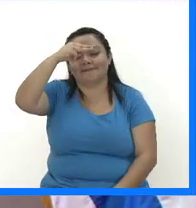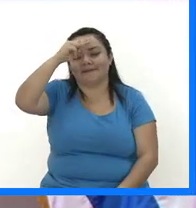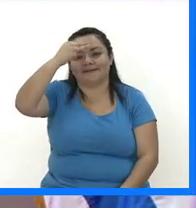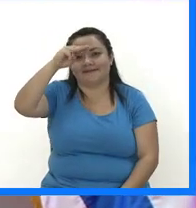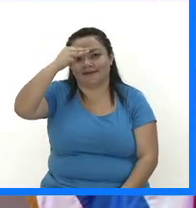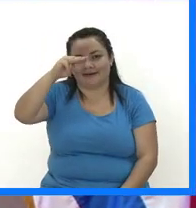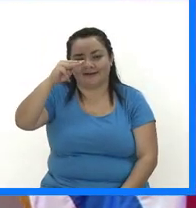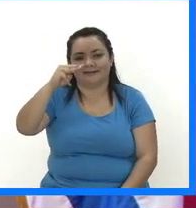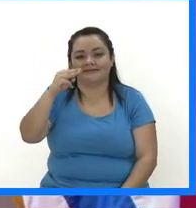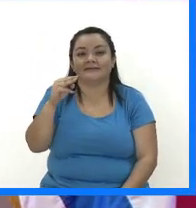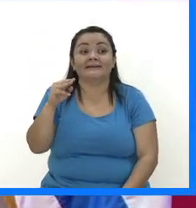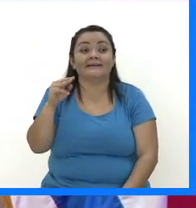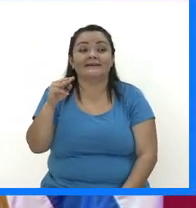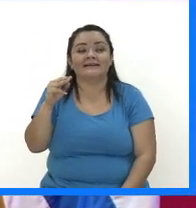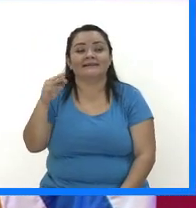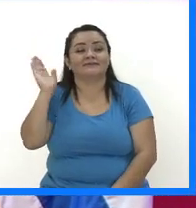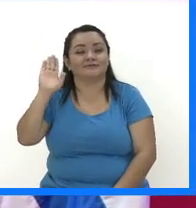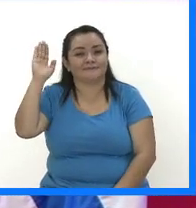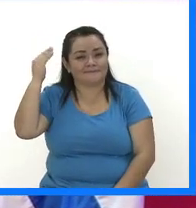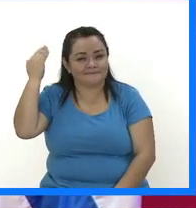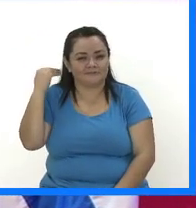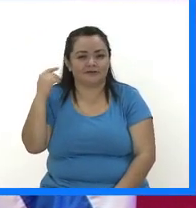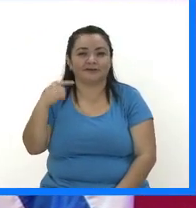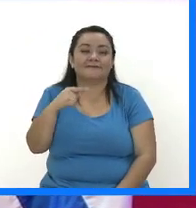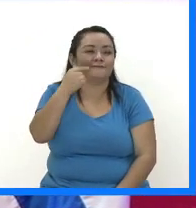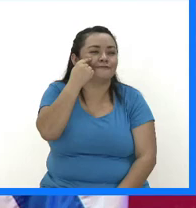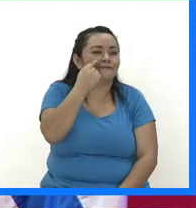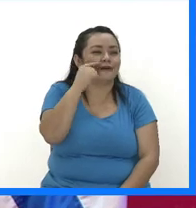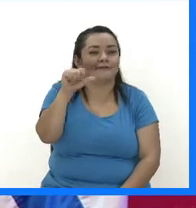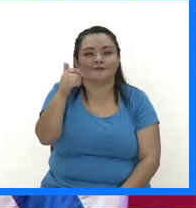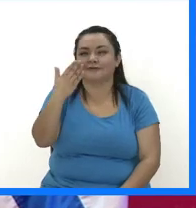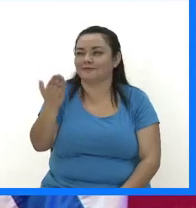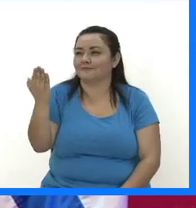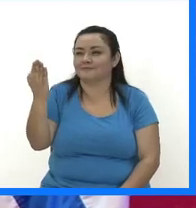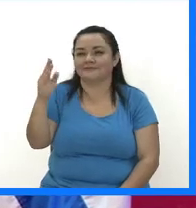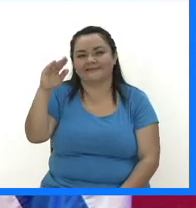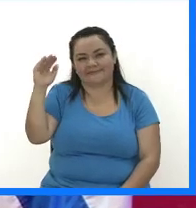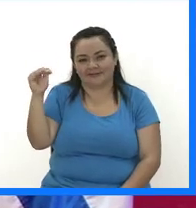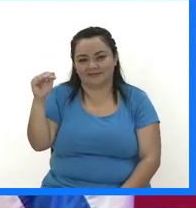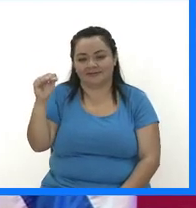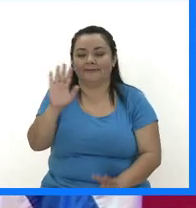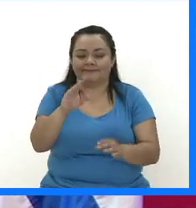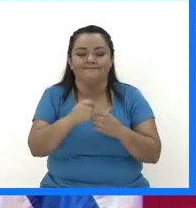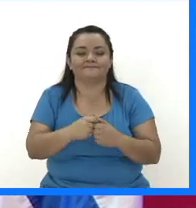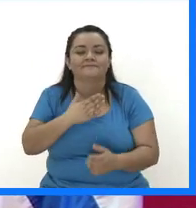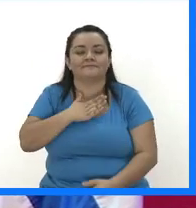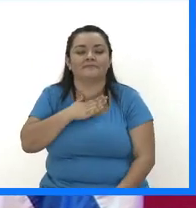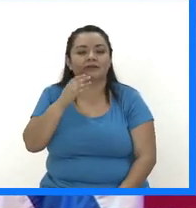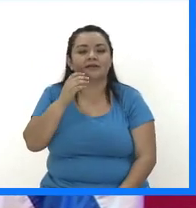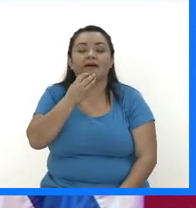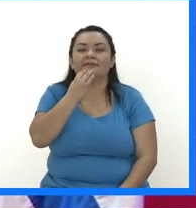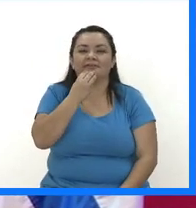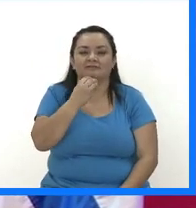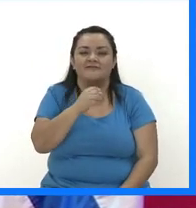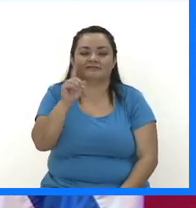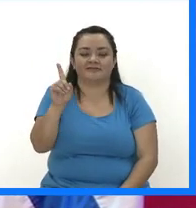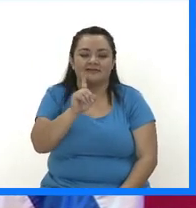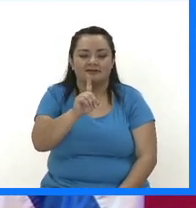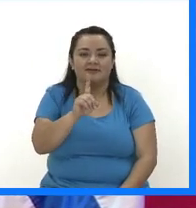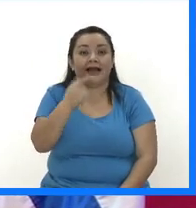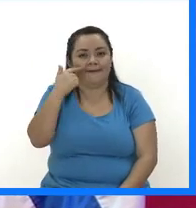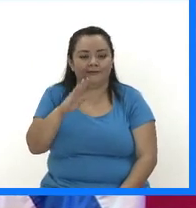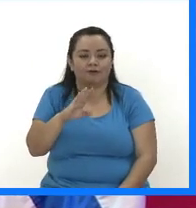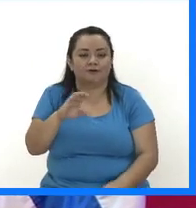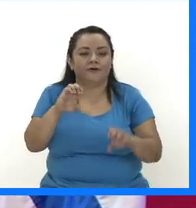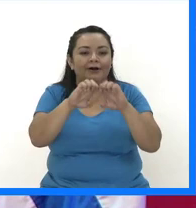como la malinche o malinchismo el amar cosas que no son suyas mi abuelo era así cuando venía a algún equipo jugar contra la selección de fútbol en